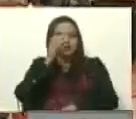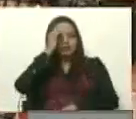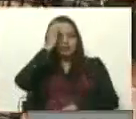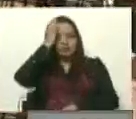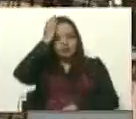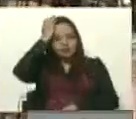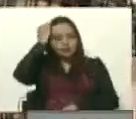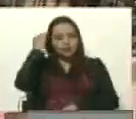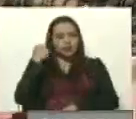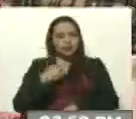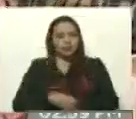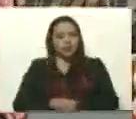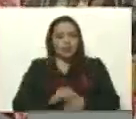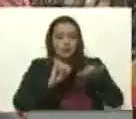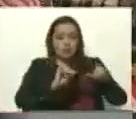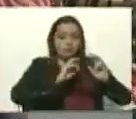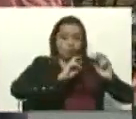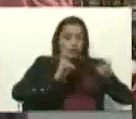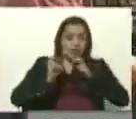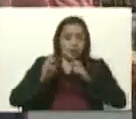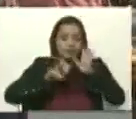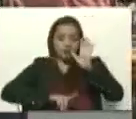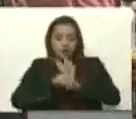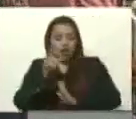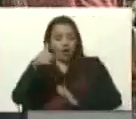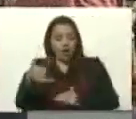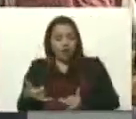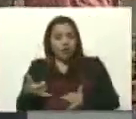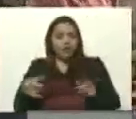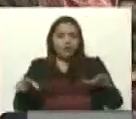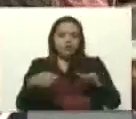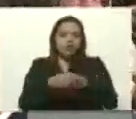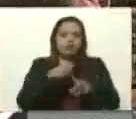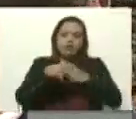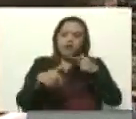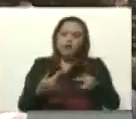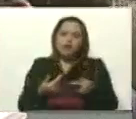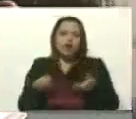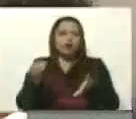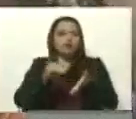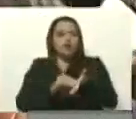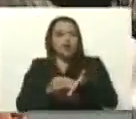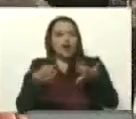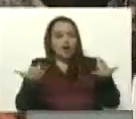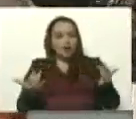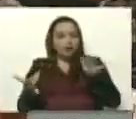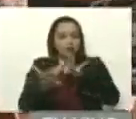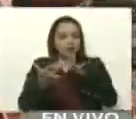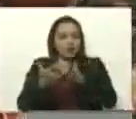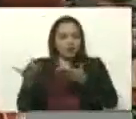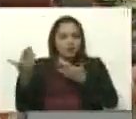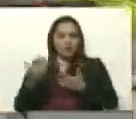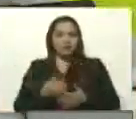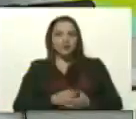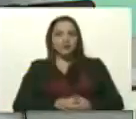del contexto en el que se ha desarrollado esta reunión. Por ahora vamos a retornar el contacto al estudio. Adelante.